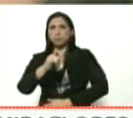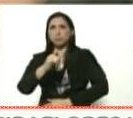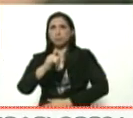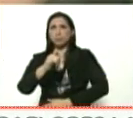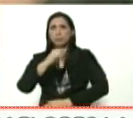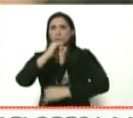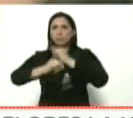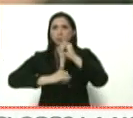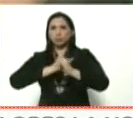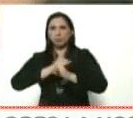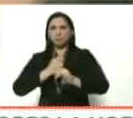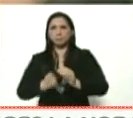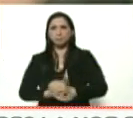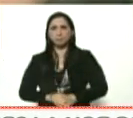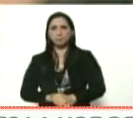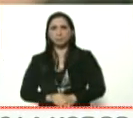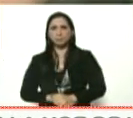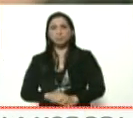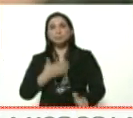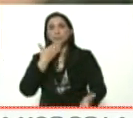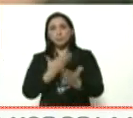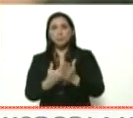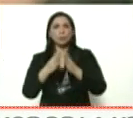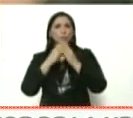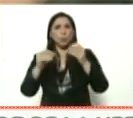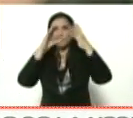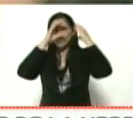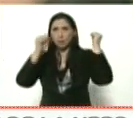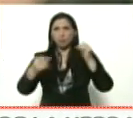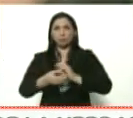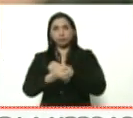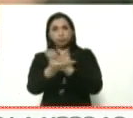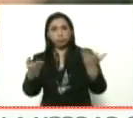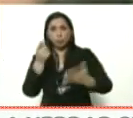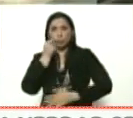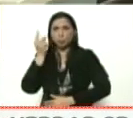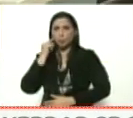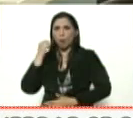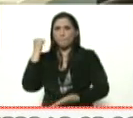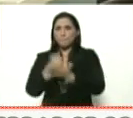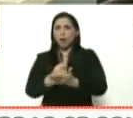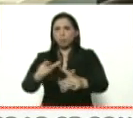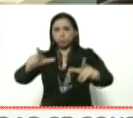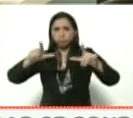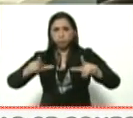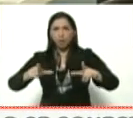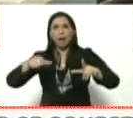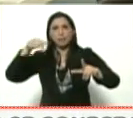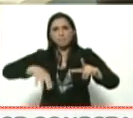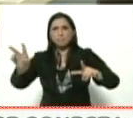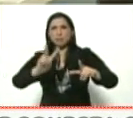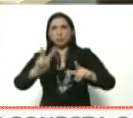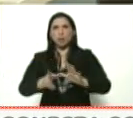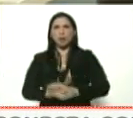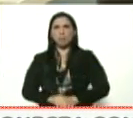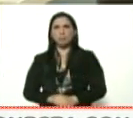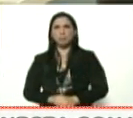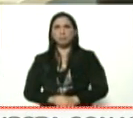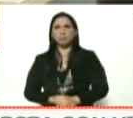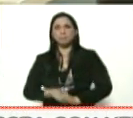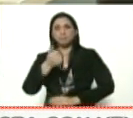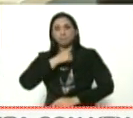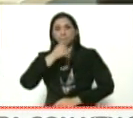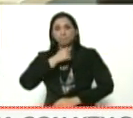internacional. Agradezco a todos los embajadores, embajadoras acreditados en Venezuela su paciencia,